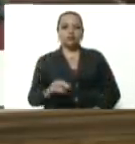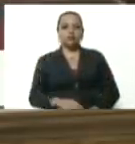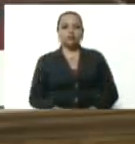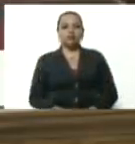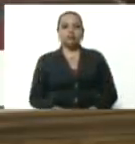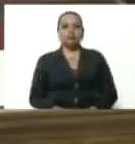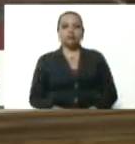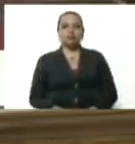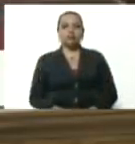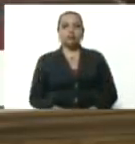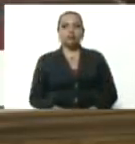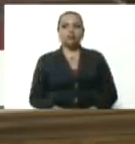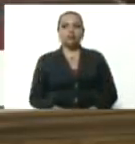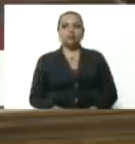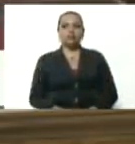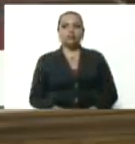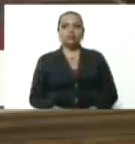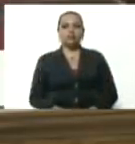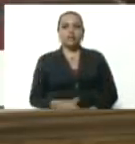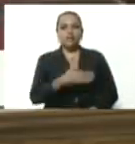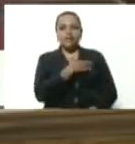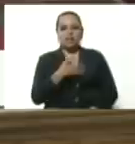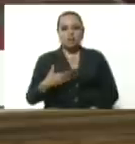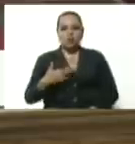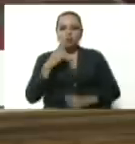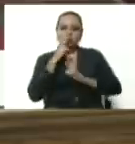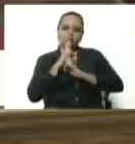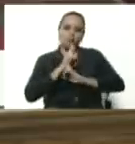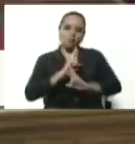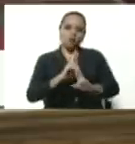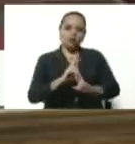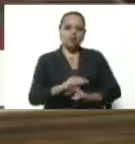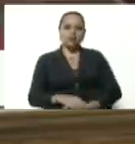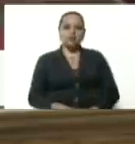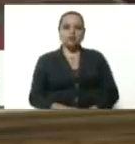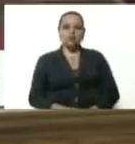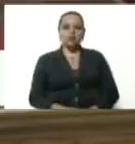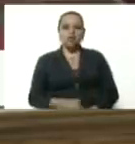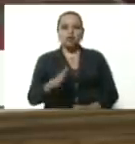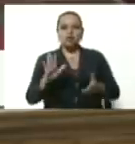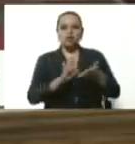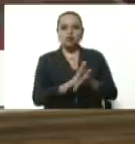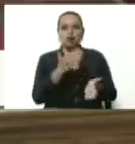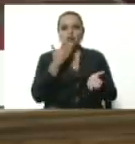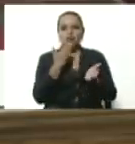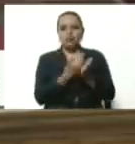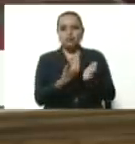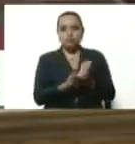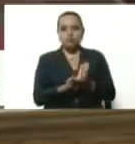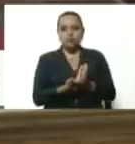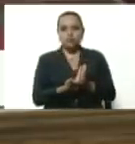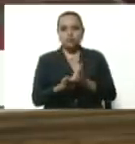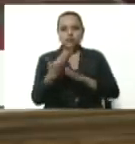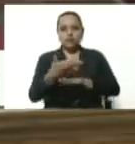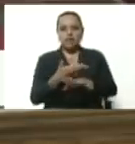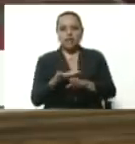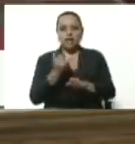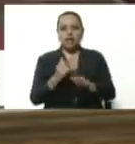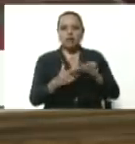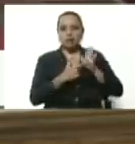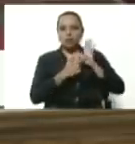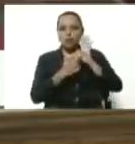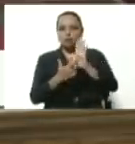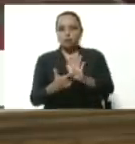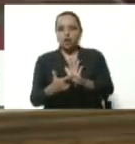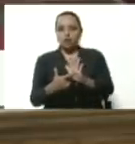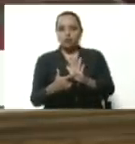de Venezuela exigimos respuestas ante las pruebas que recientemente han salido a la